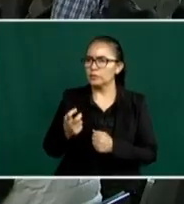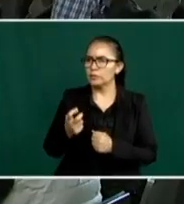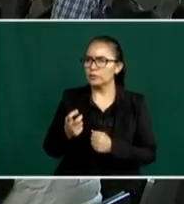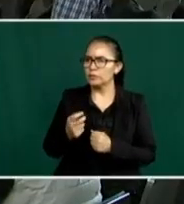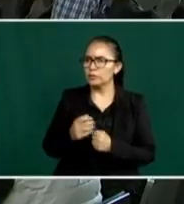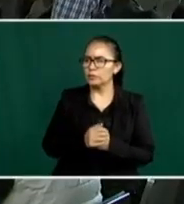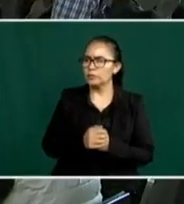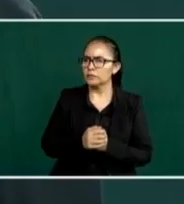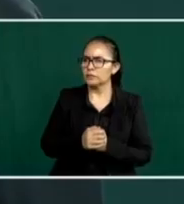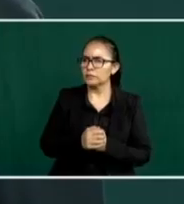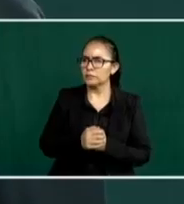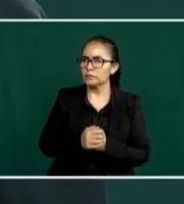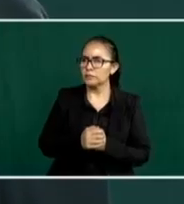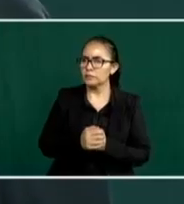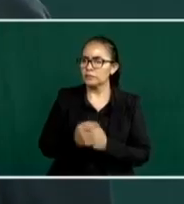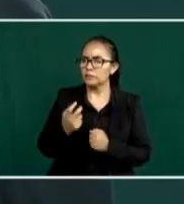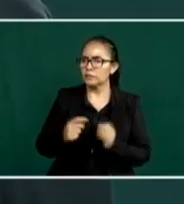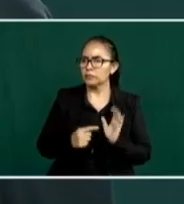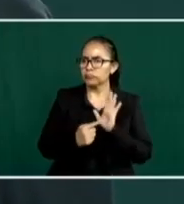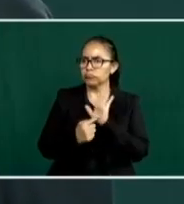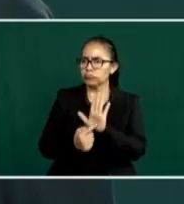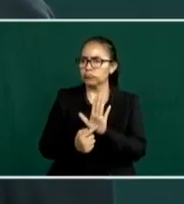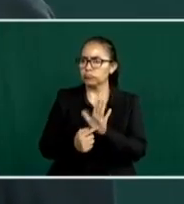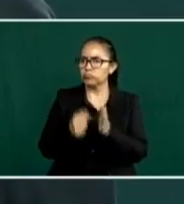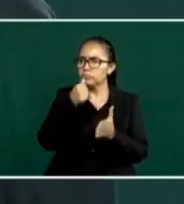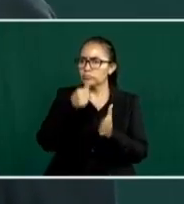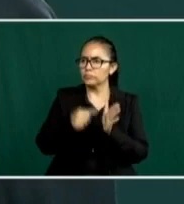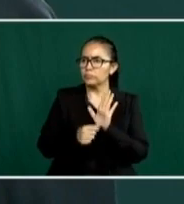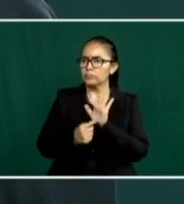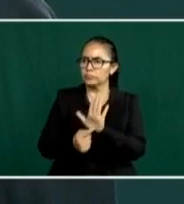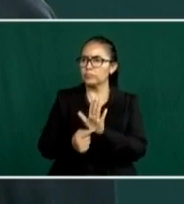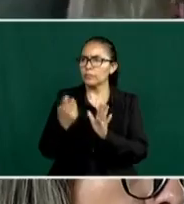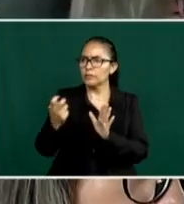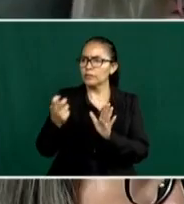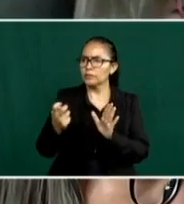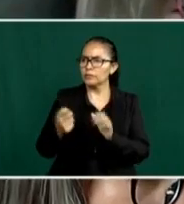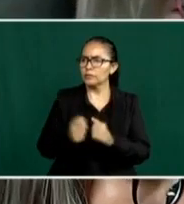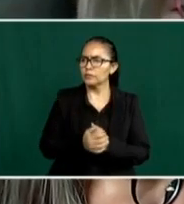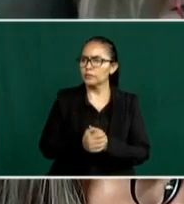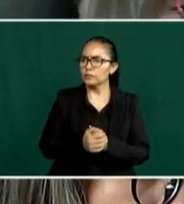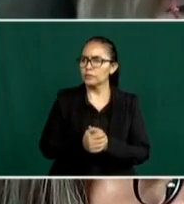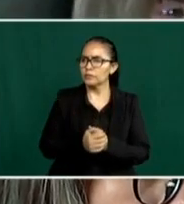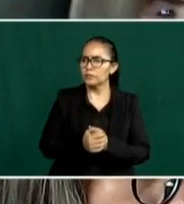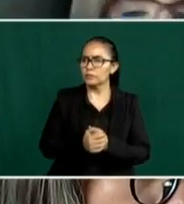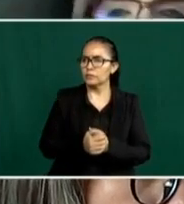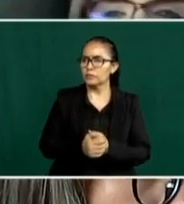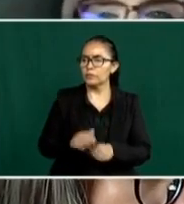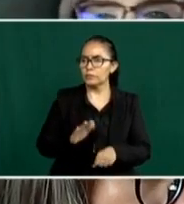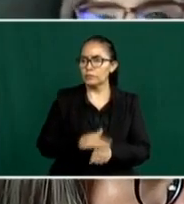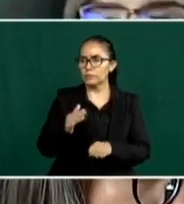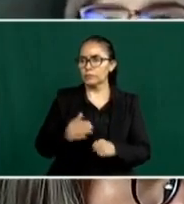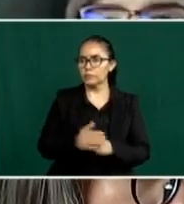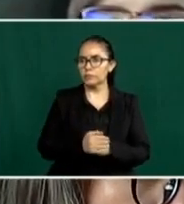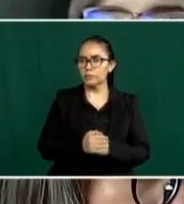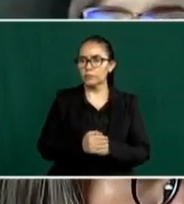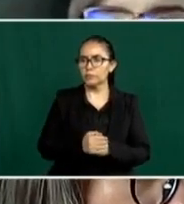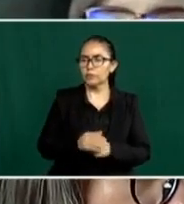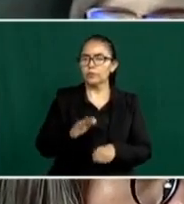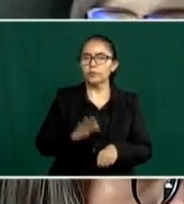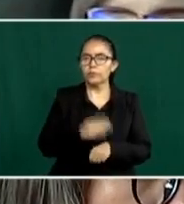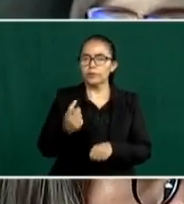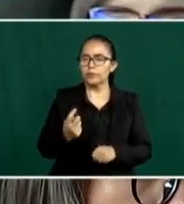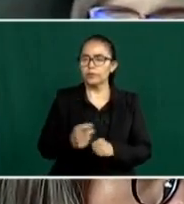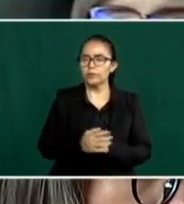a extorsionarlo. Aquí está la queja. Esto a mí se me hace muy grave, por supuesto, gravísimo,